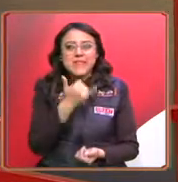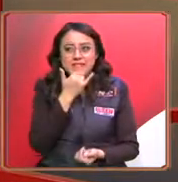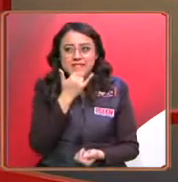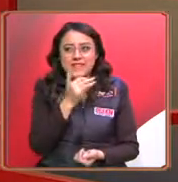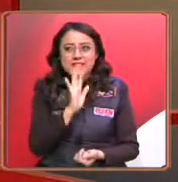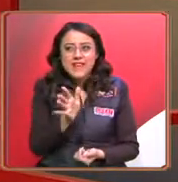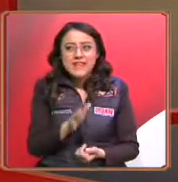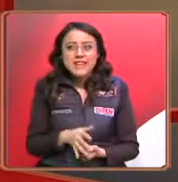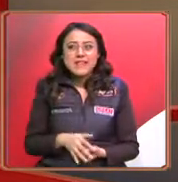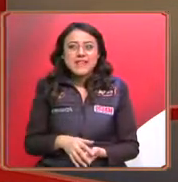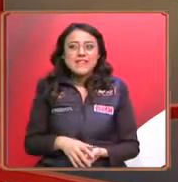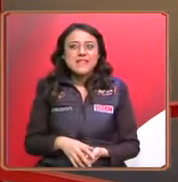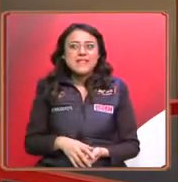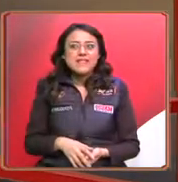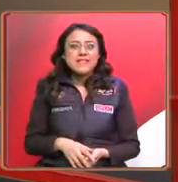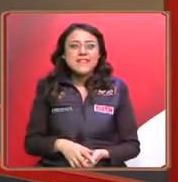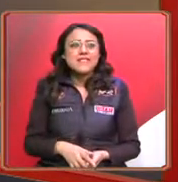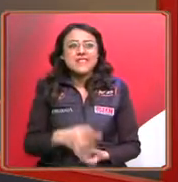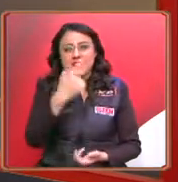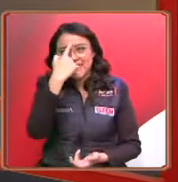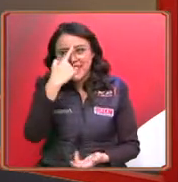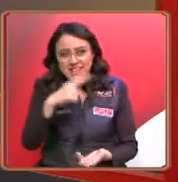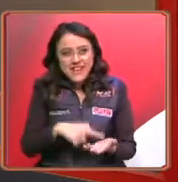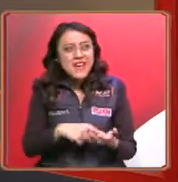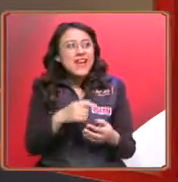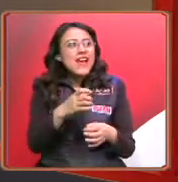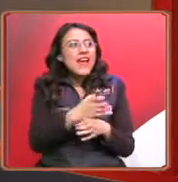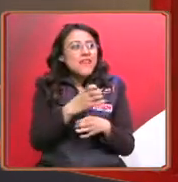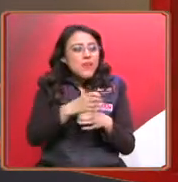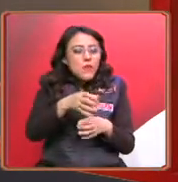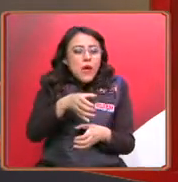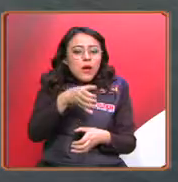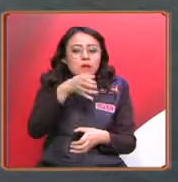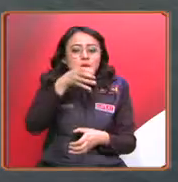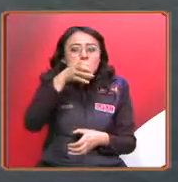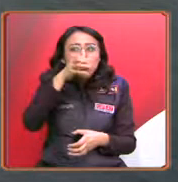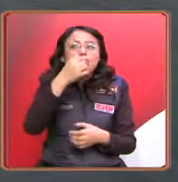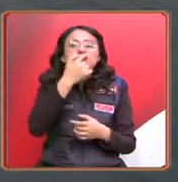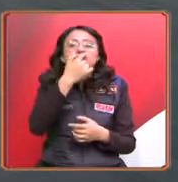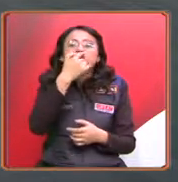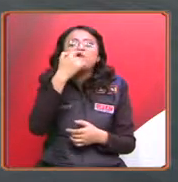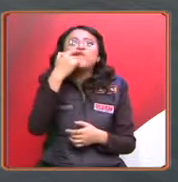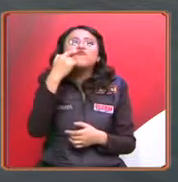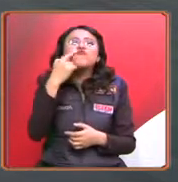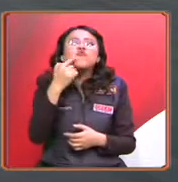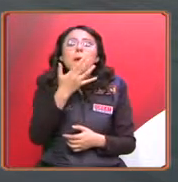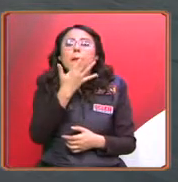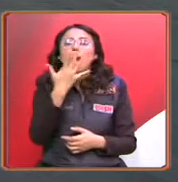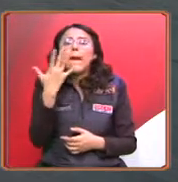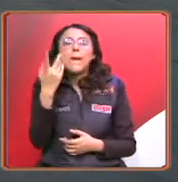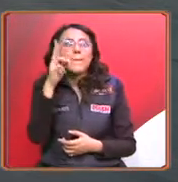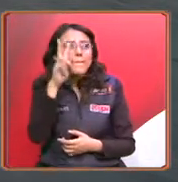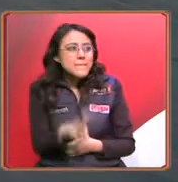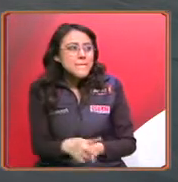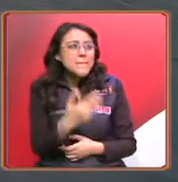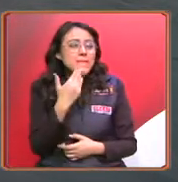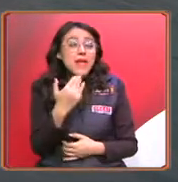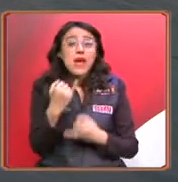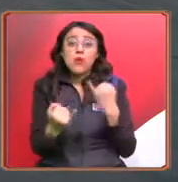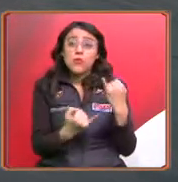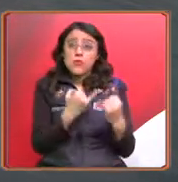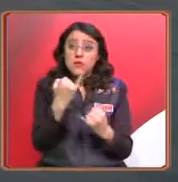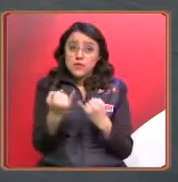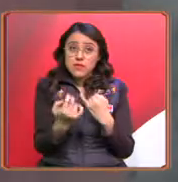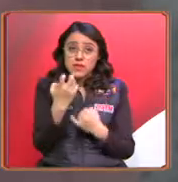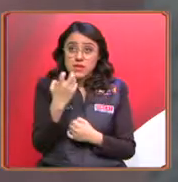ya. Que creo que la magia de un capuchino es cuando deje ese bigotín de espuma. Oh, es una maravilla. Este año el